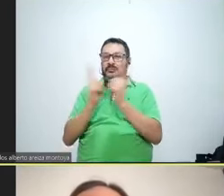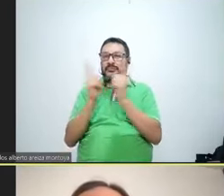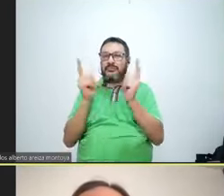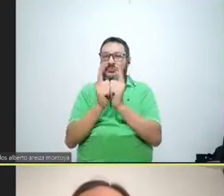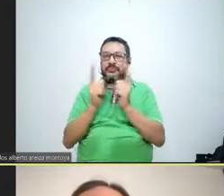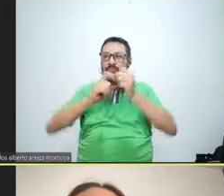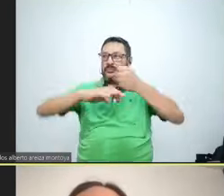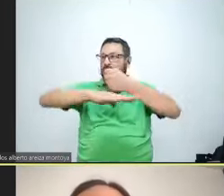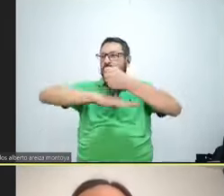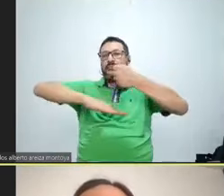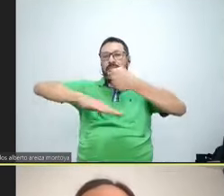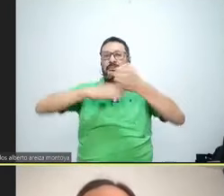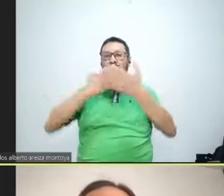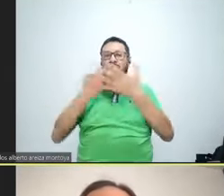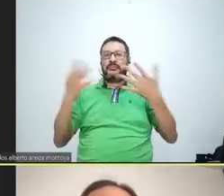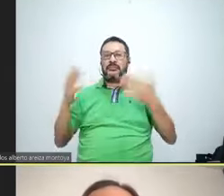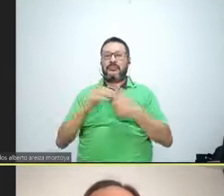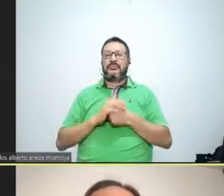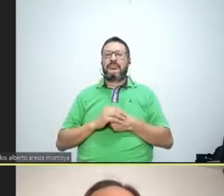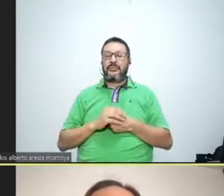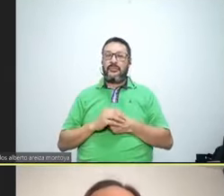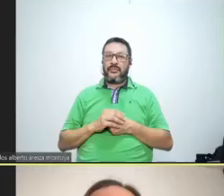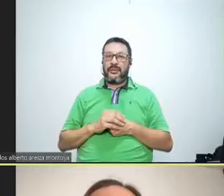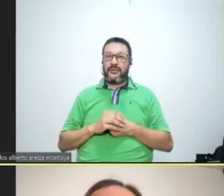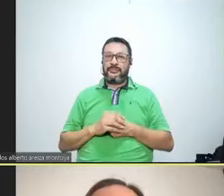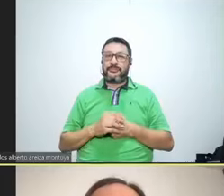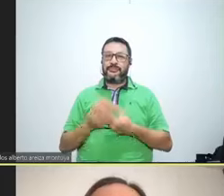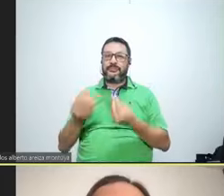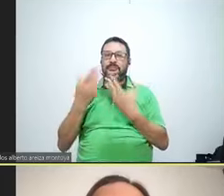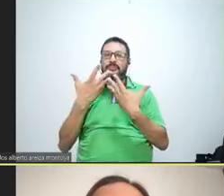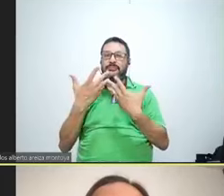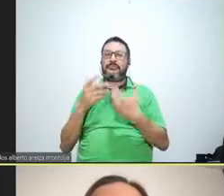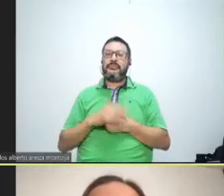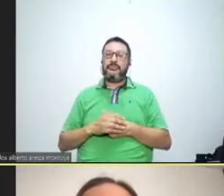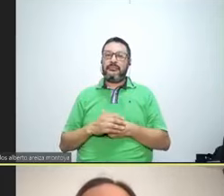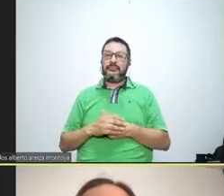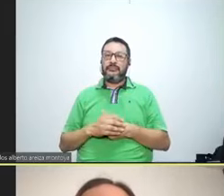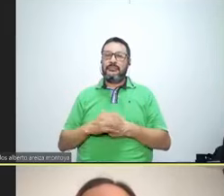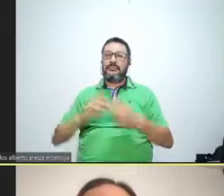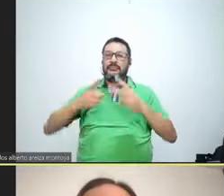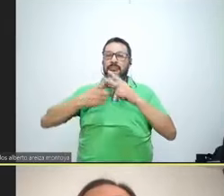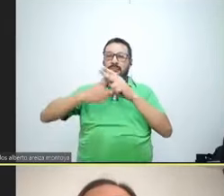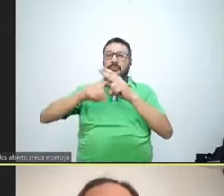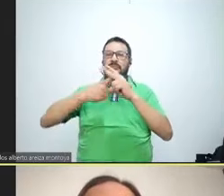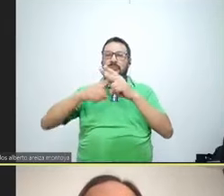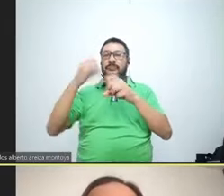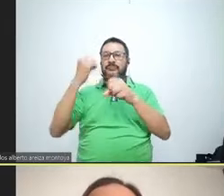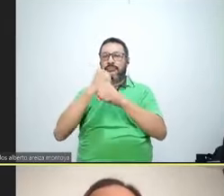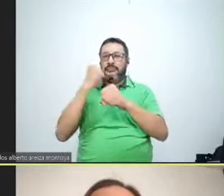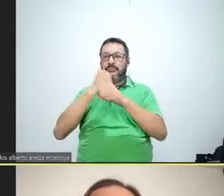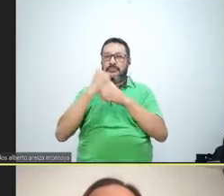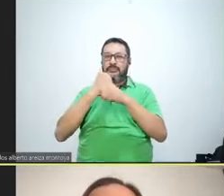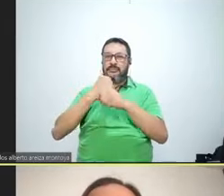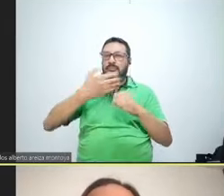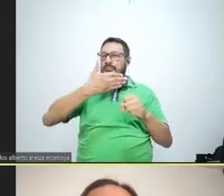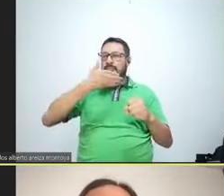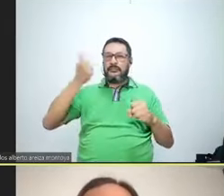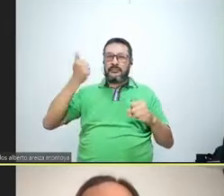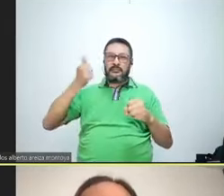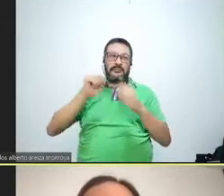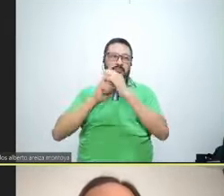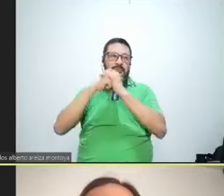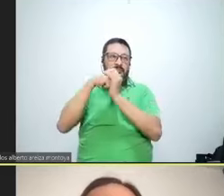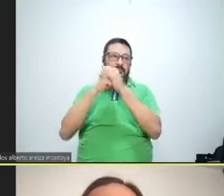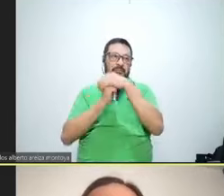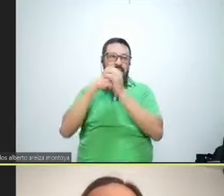de los elementos de gimnasia me han dado muchas herramientas para trabajar y mejorar como fisioterapeuta. Entonces,